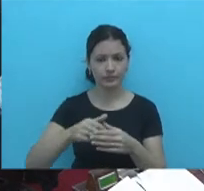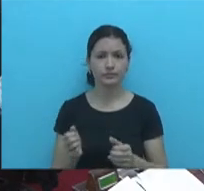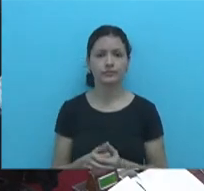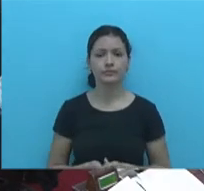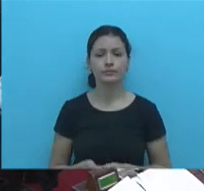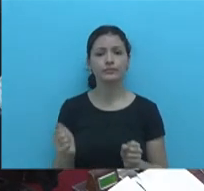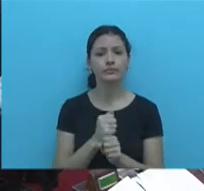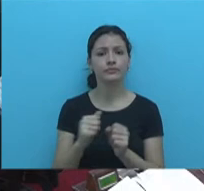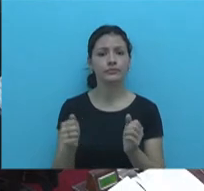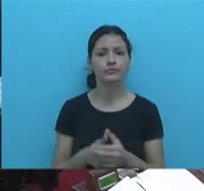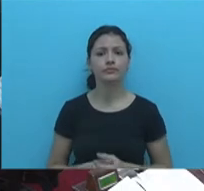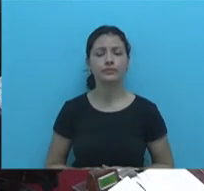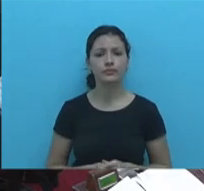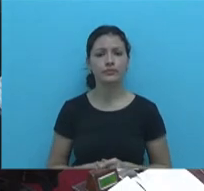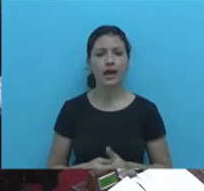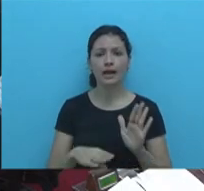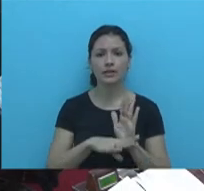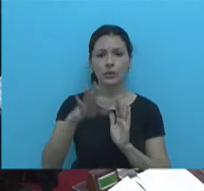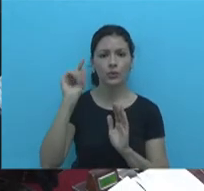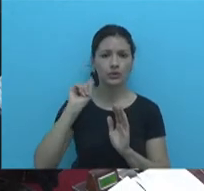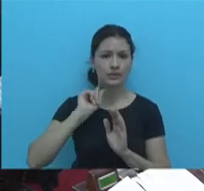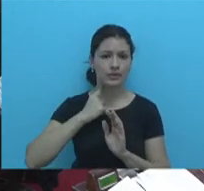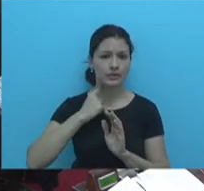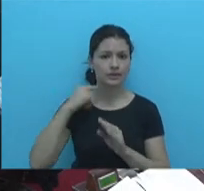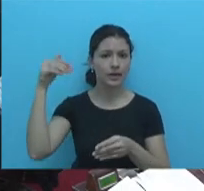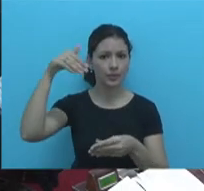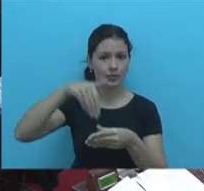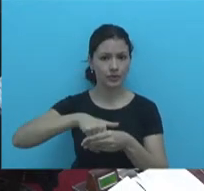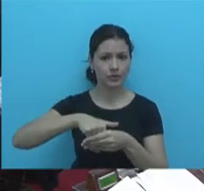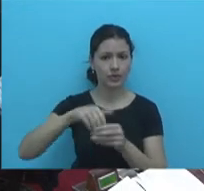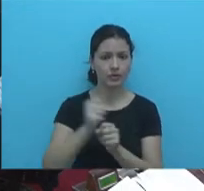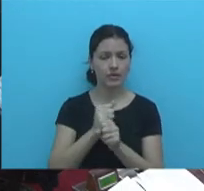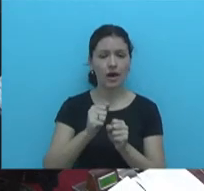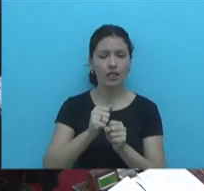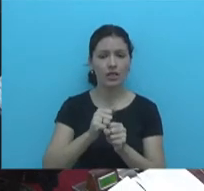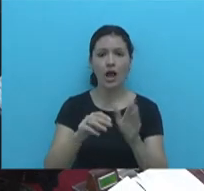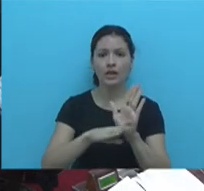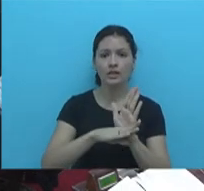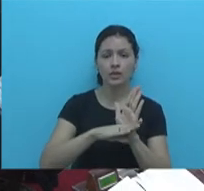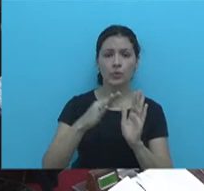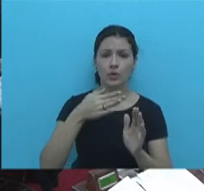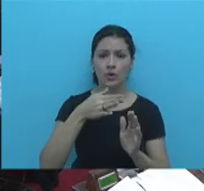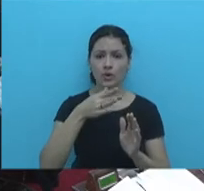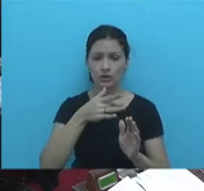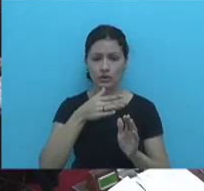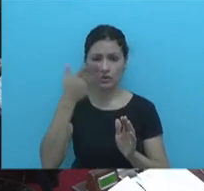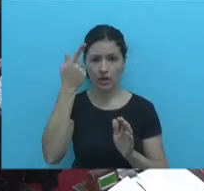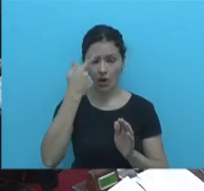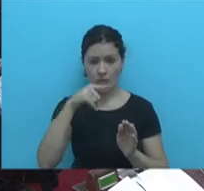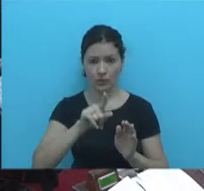votamos, aprobado. Artículo 13 y el artículo 14 de forma.